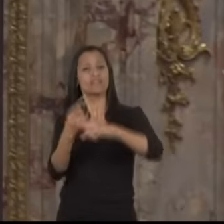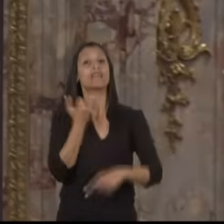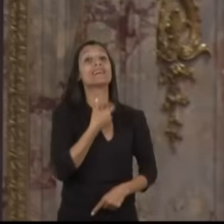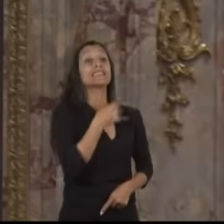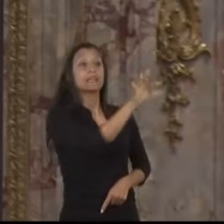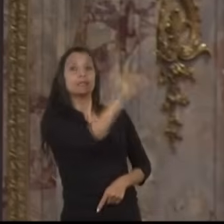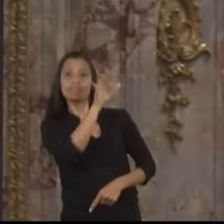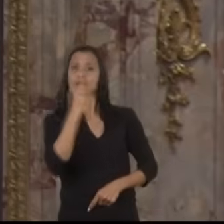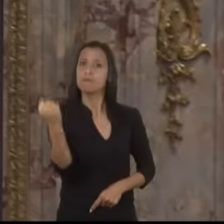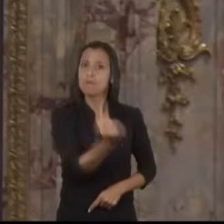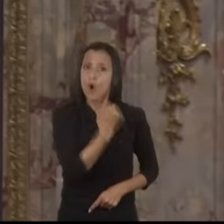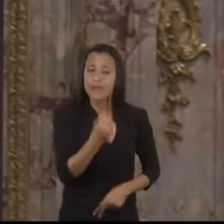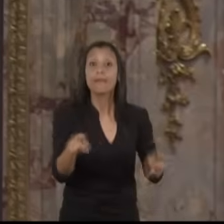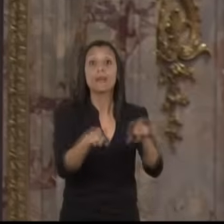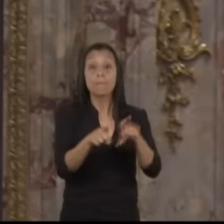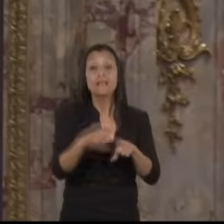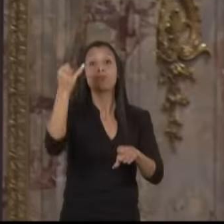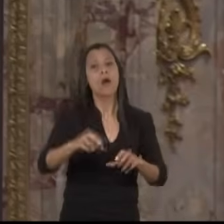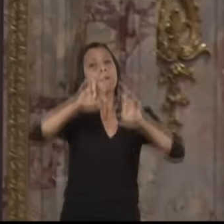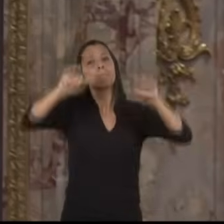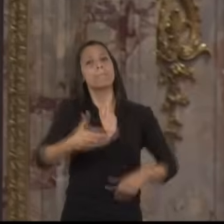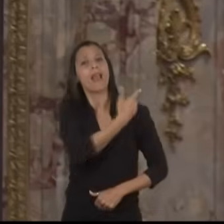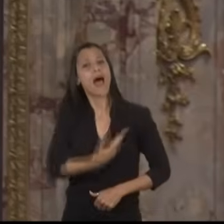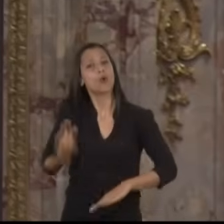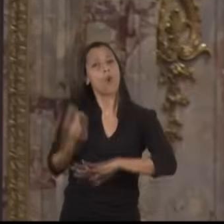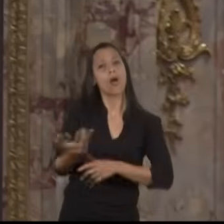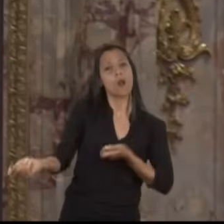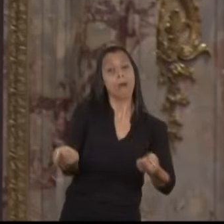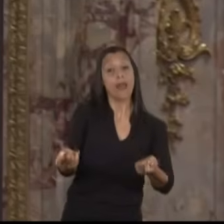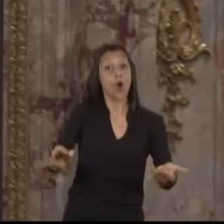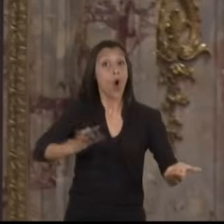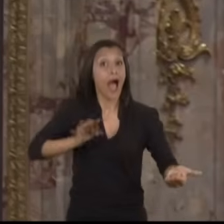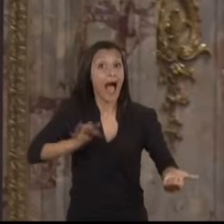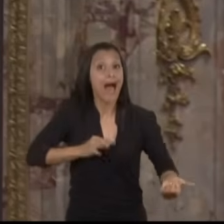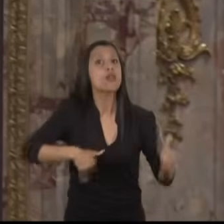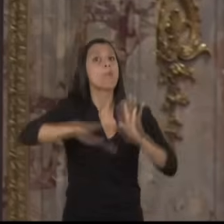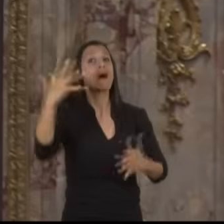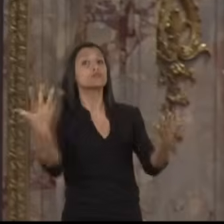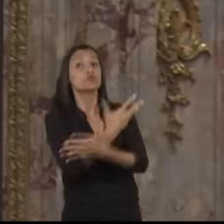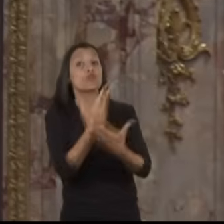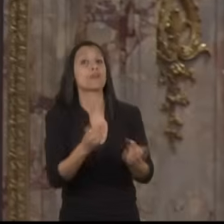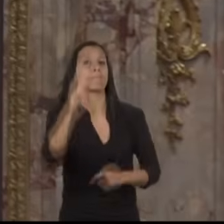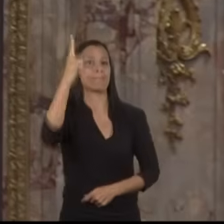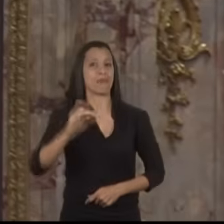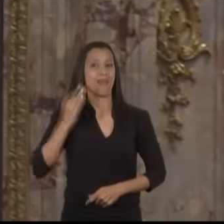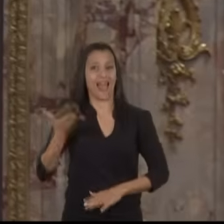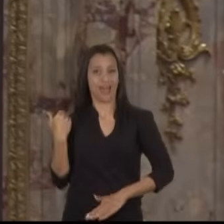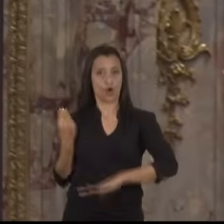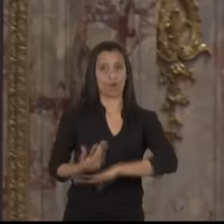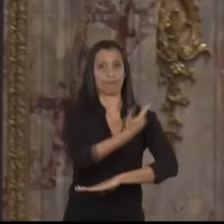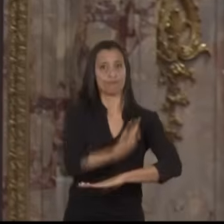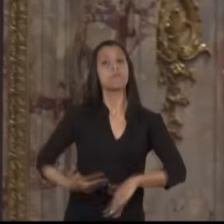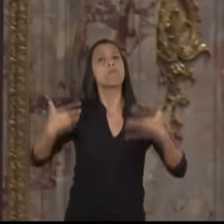que, por cómo fue configurado el plan de gobierno, los años más duros de afrontar fueron los primeros. Y por eso